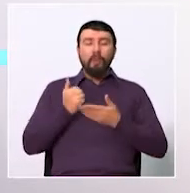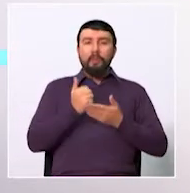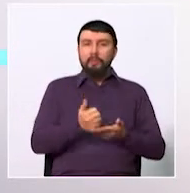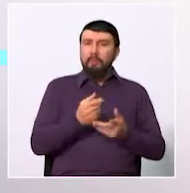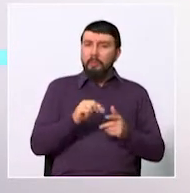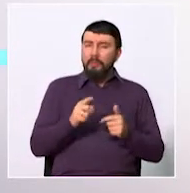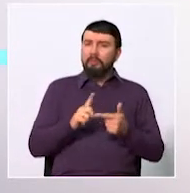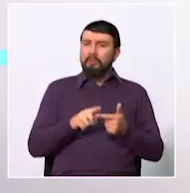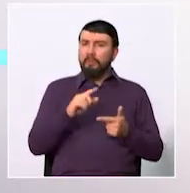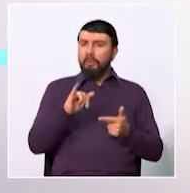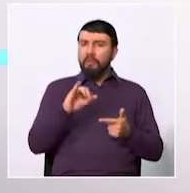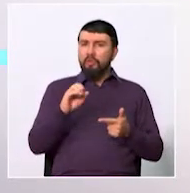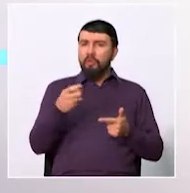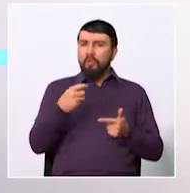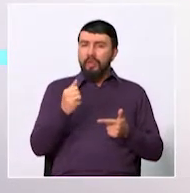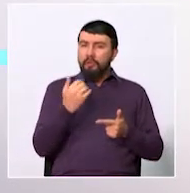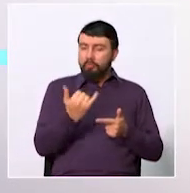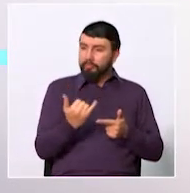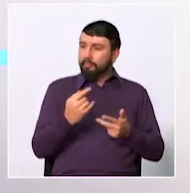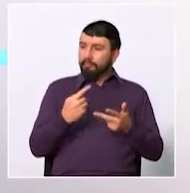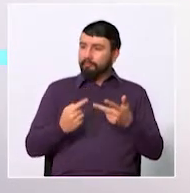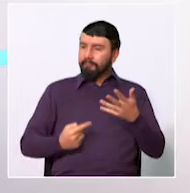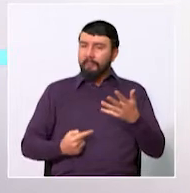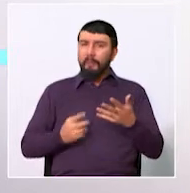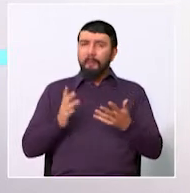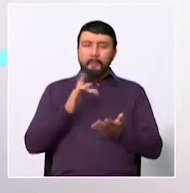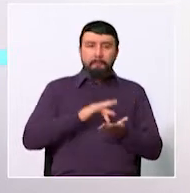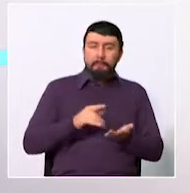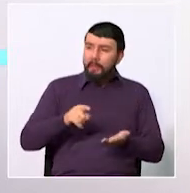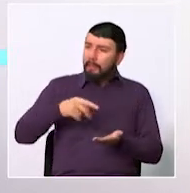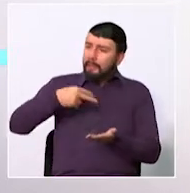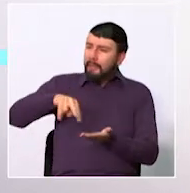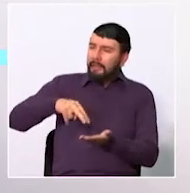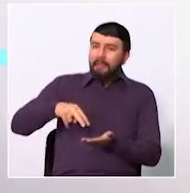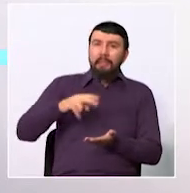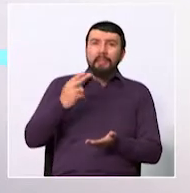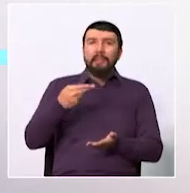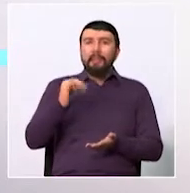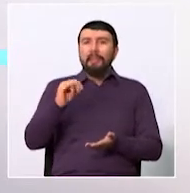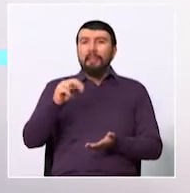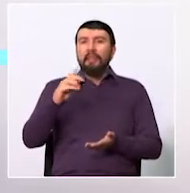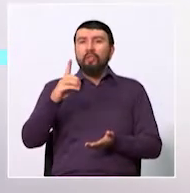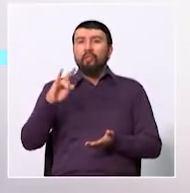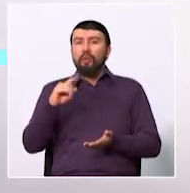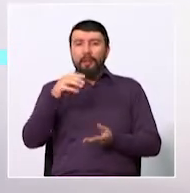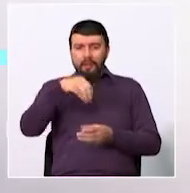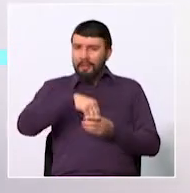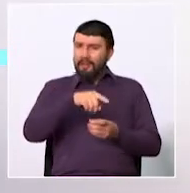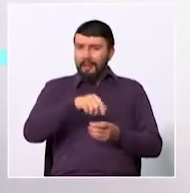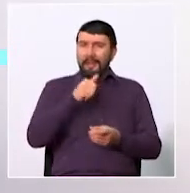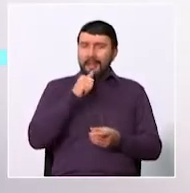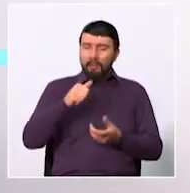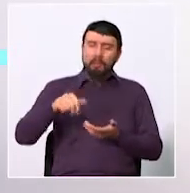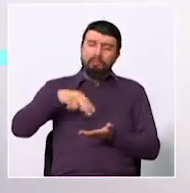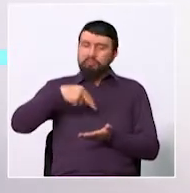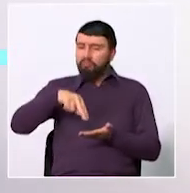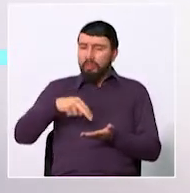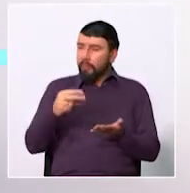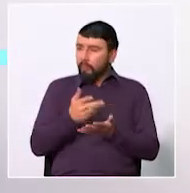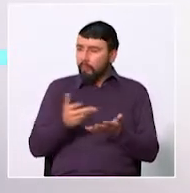y luego estamos haciendo ya la danza hindú en el agua para hacer ya el resto de terapias